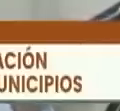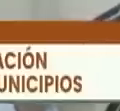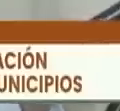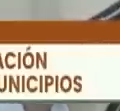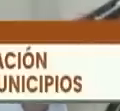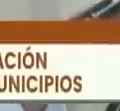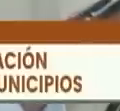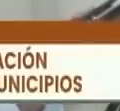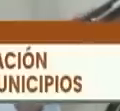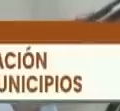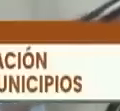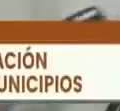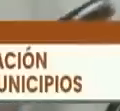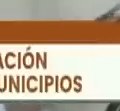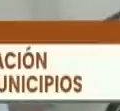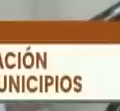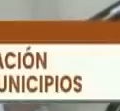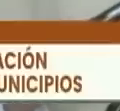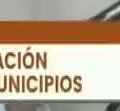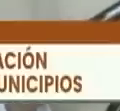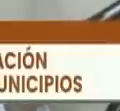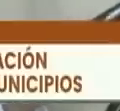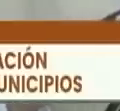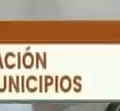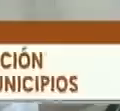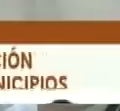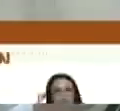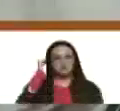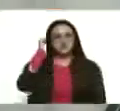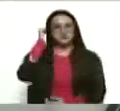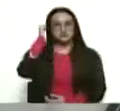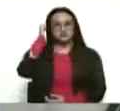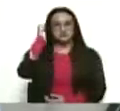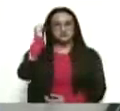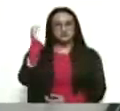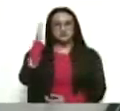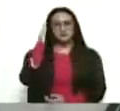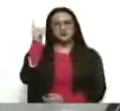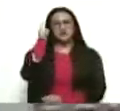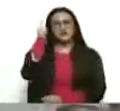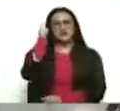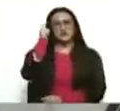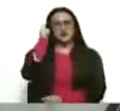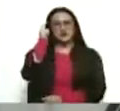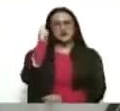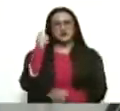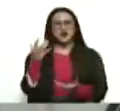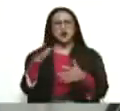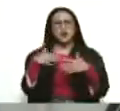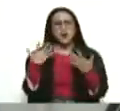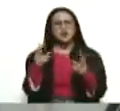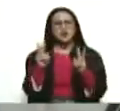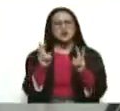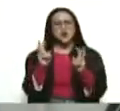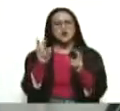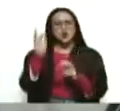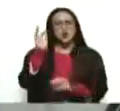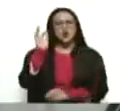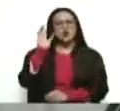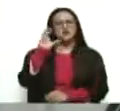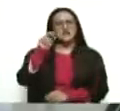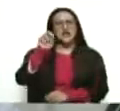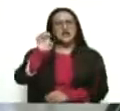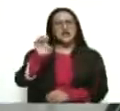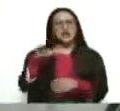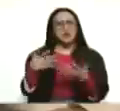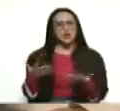de noviembre en París sobre todo este tema. Y lo último, saber la fecha, si ya tienen, de cuándo será el nuevo Consejo Nacional Electoral.